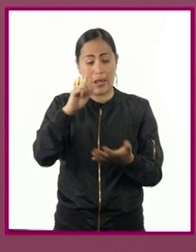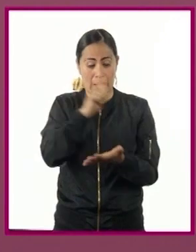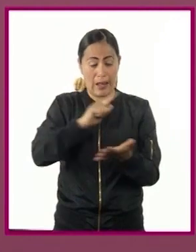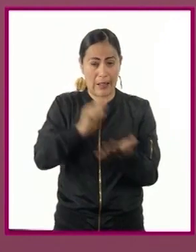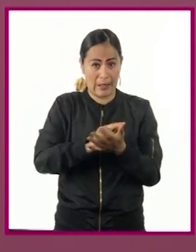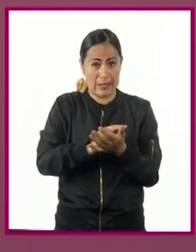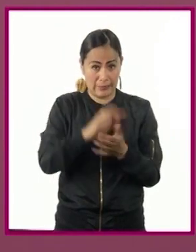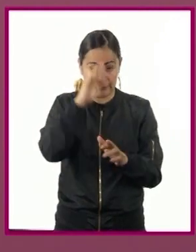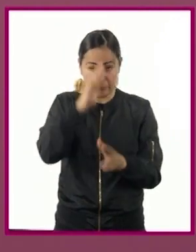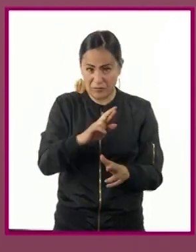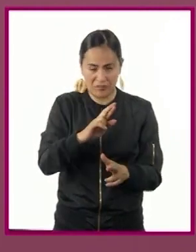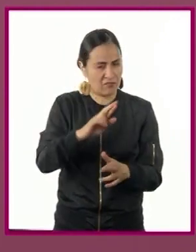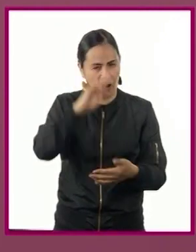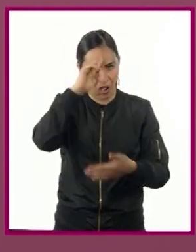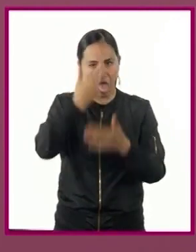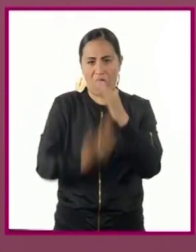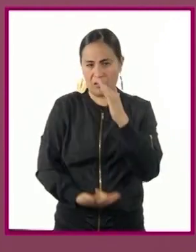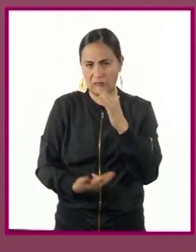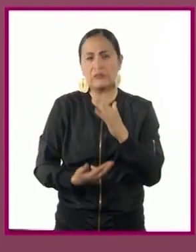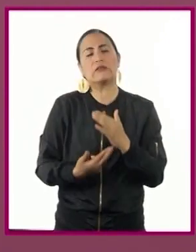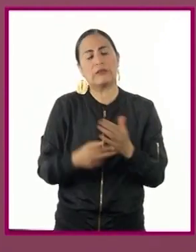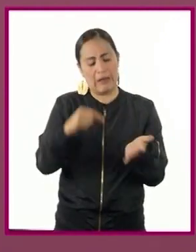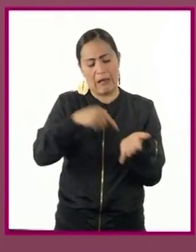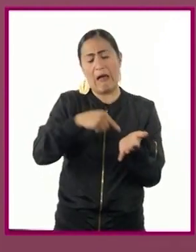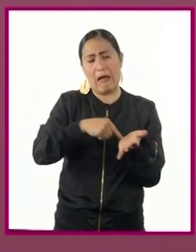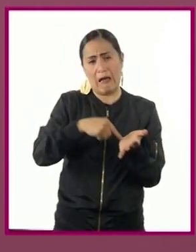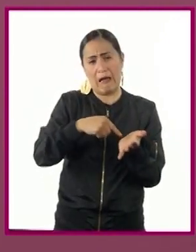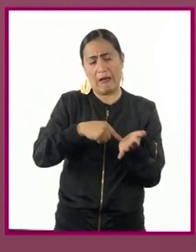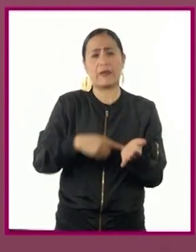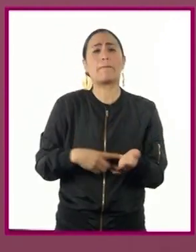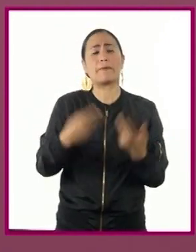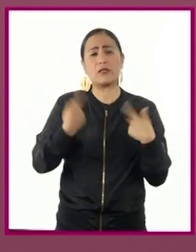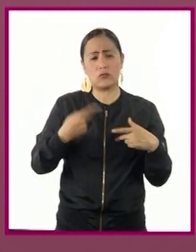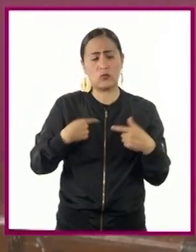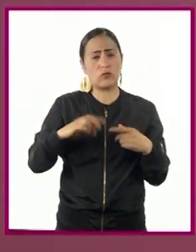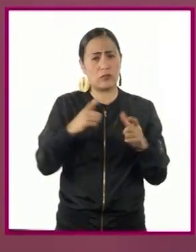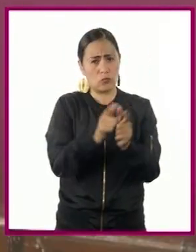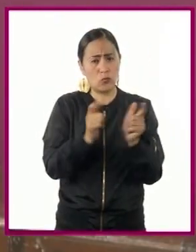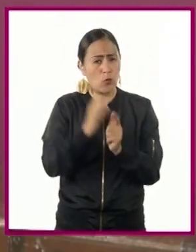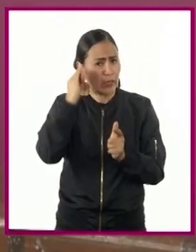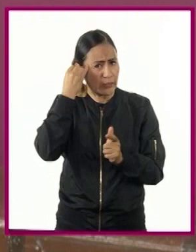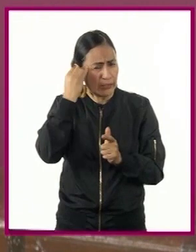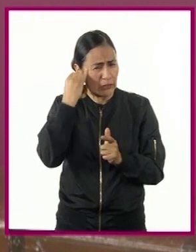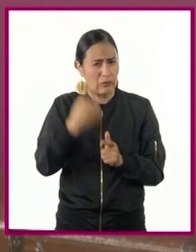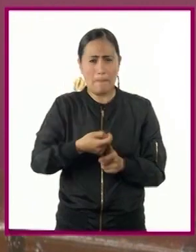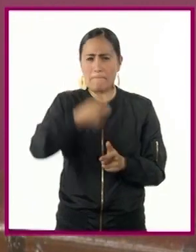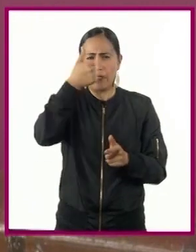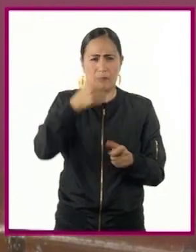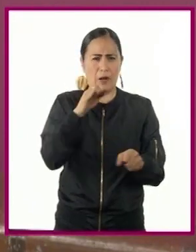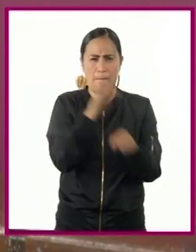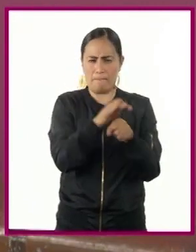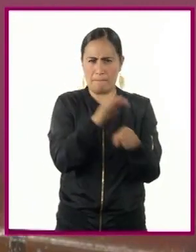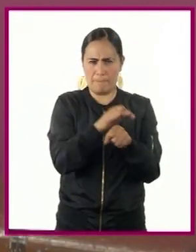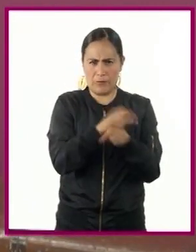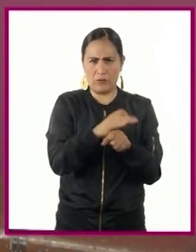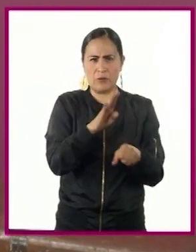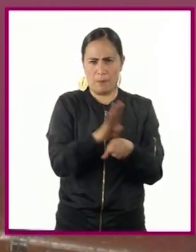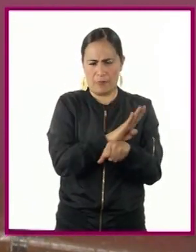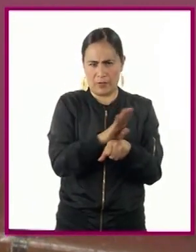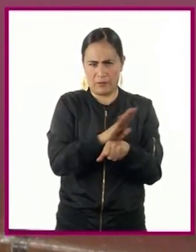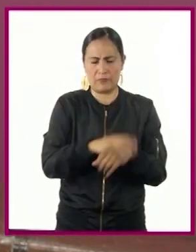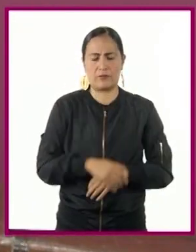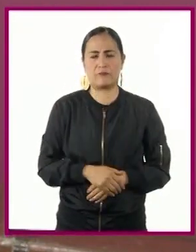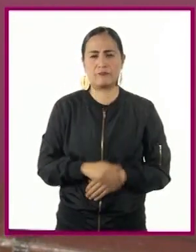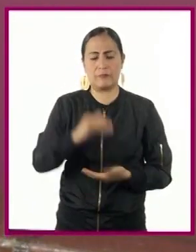habían establecido principios para que los indígenas fueran los primeros beneficiarios. Antes de concluir, les tengo un